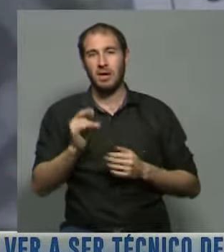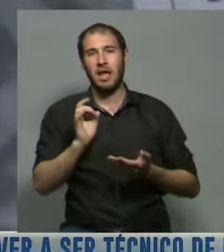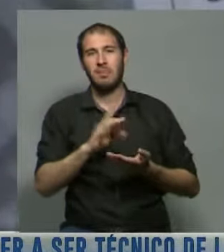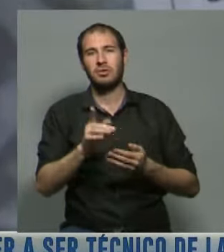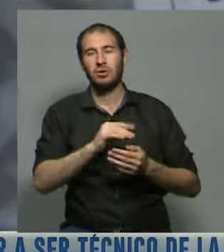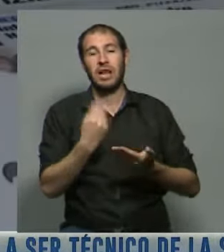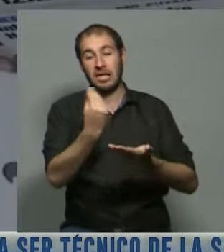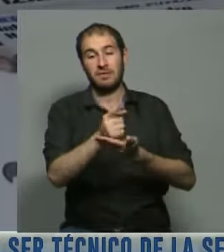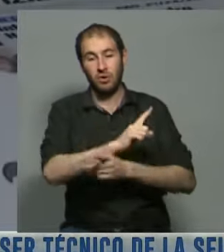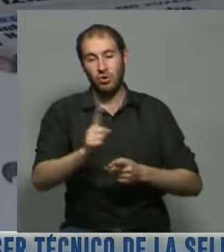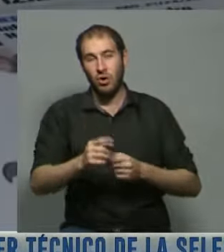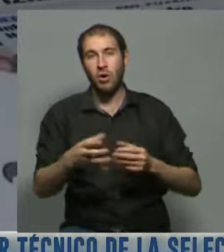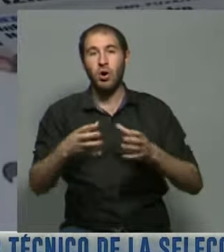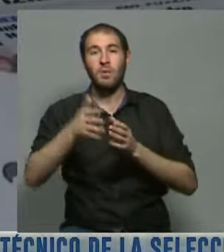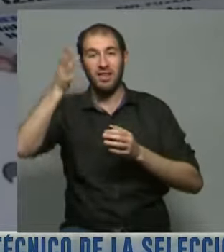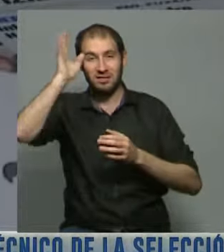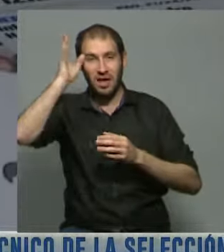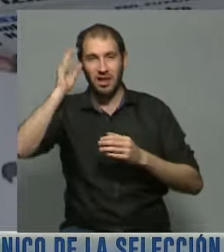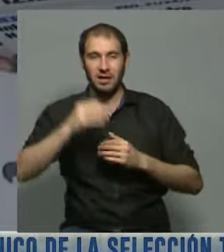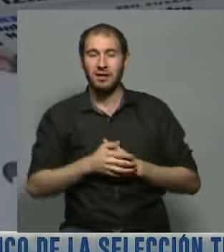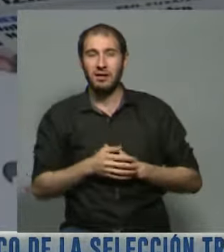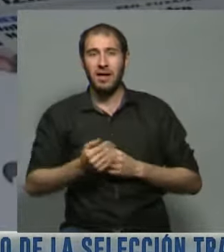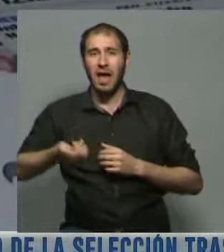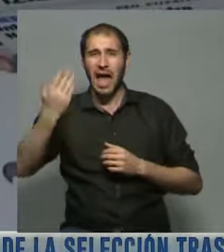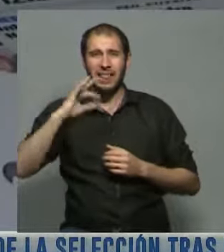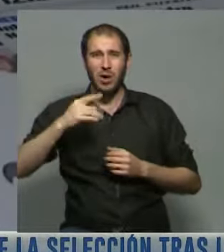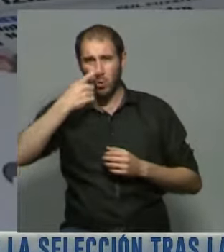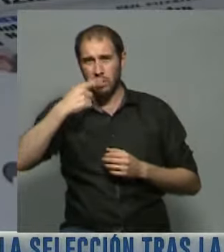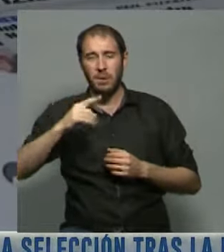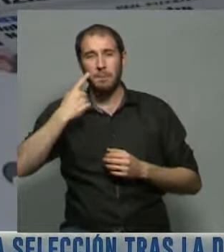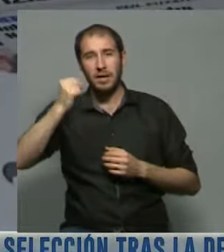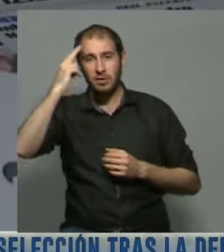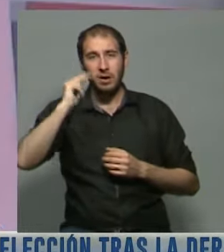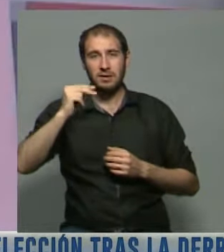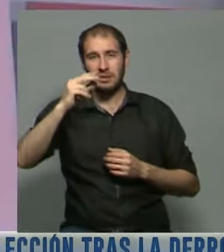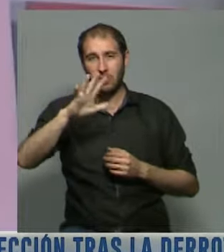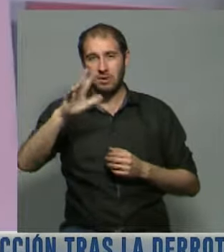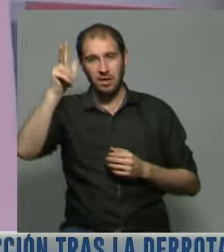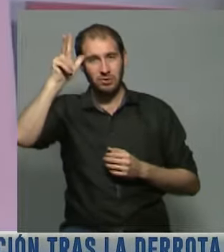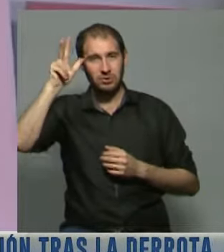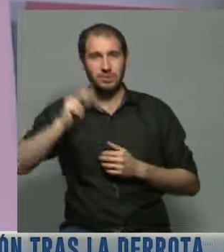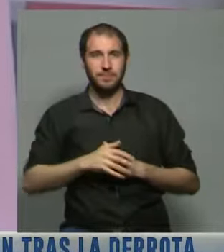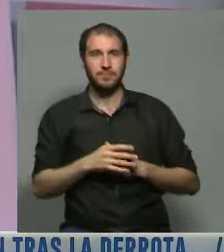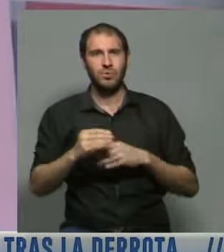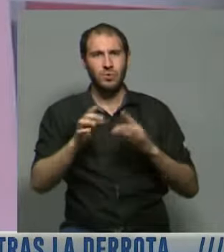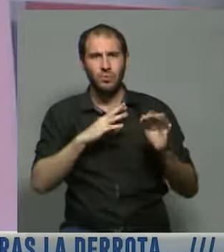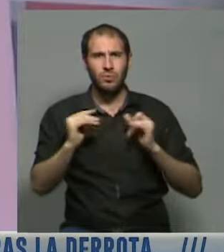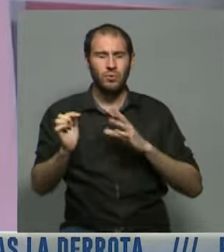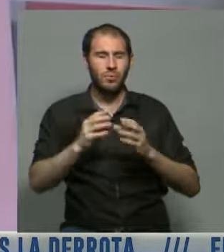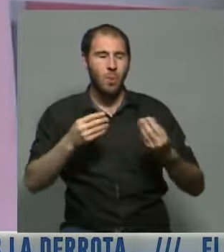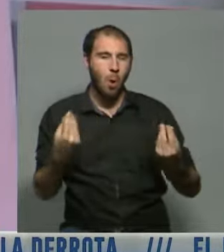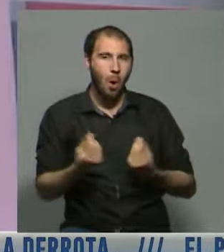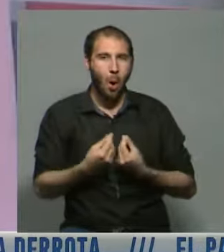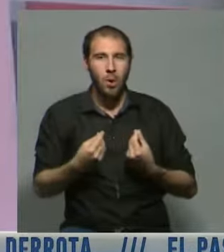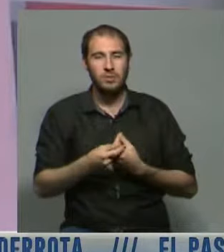sino la no clasificación del conjunto italiano, algo que no sucedía desde el año 1958. Y las repercusiones han sido muchísimas